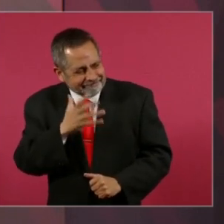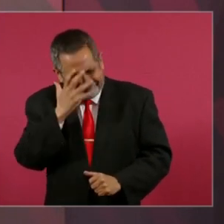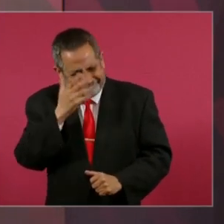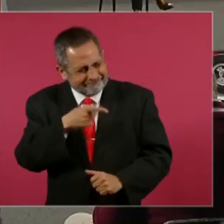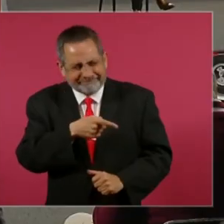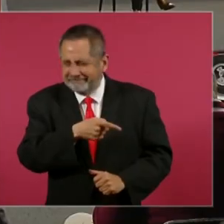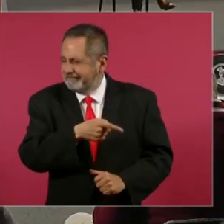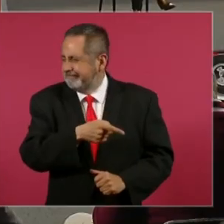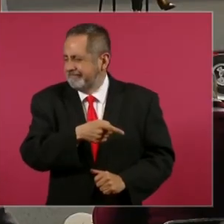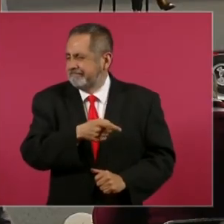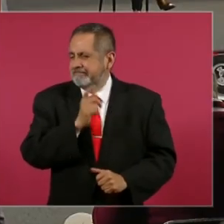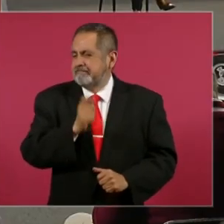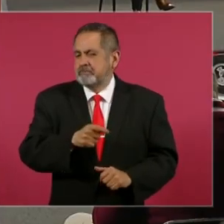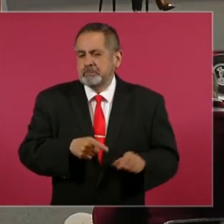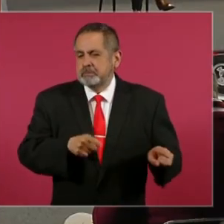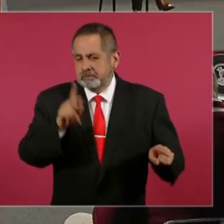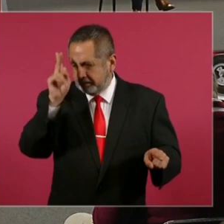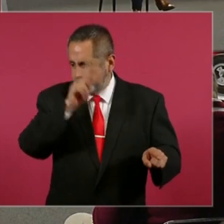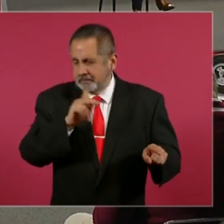más